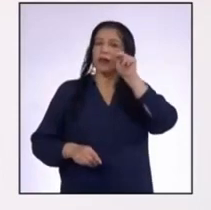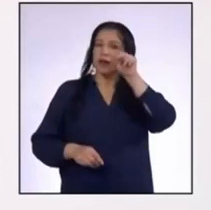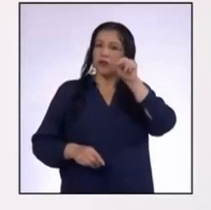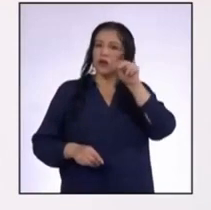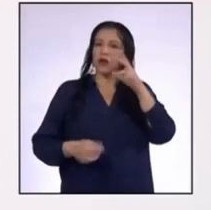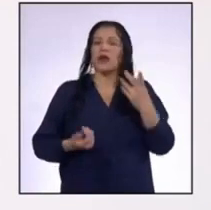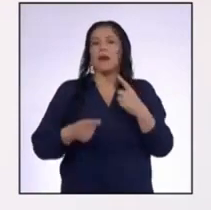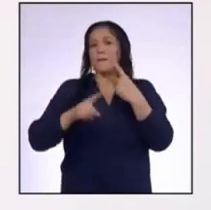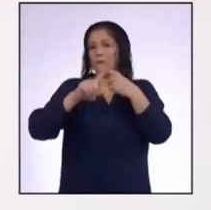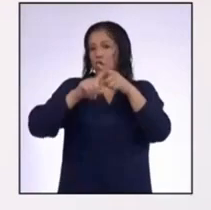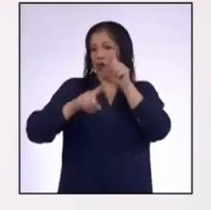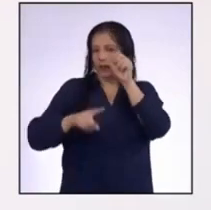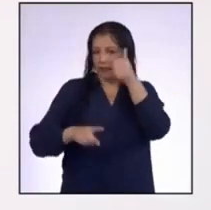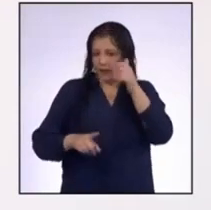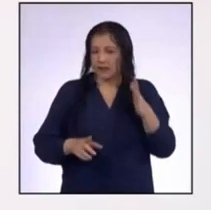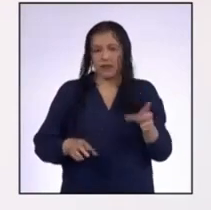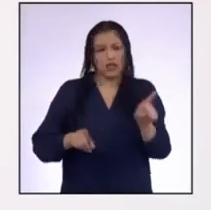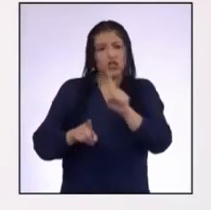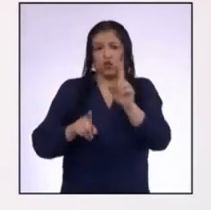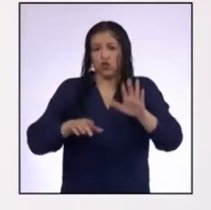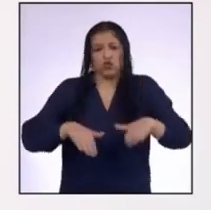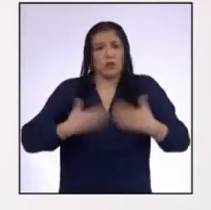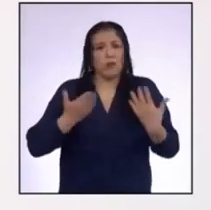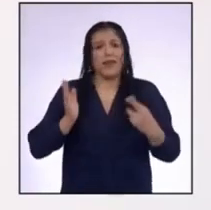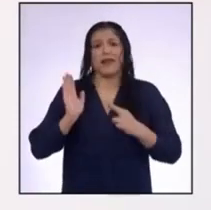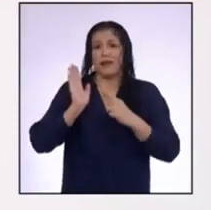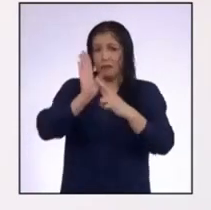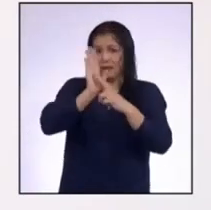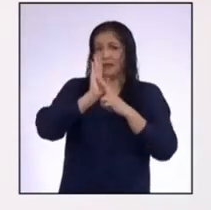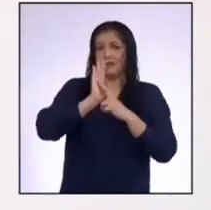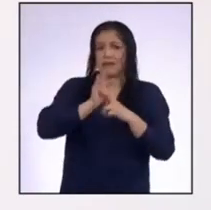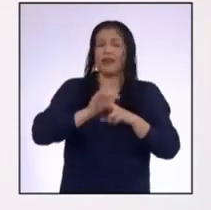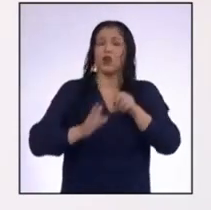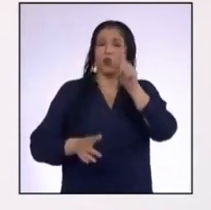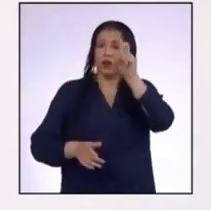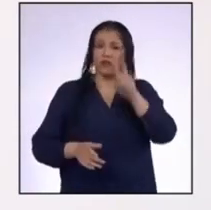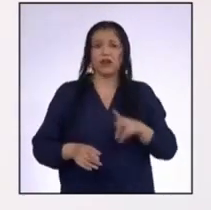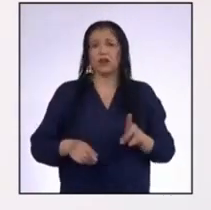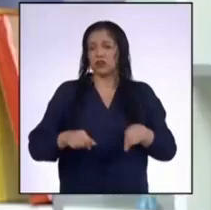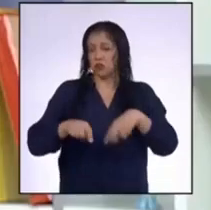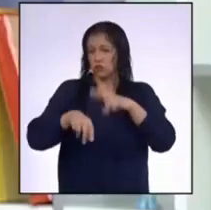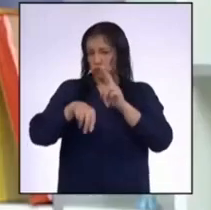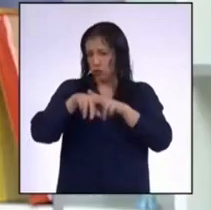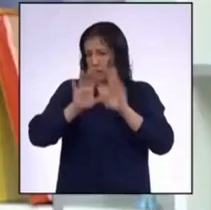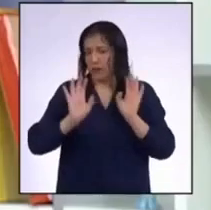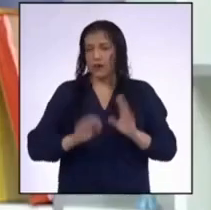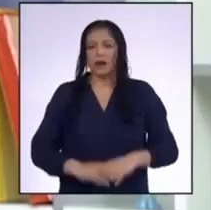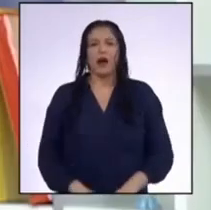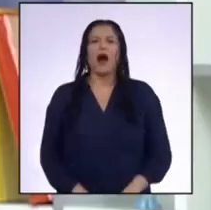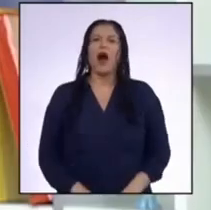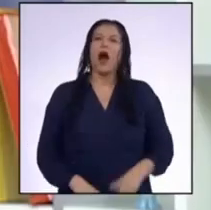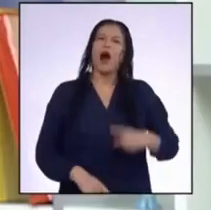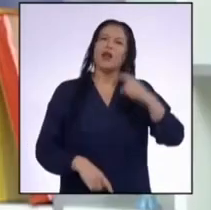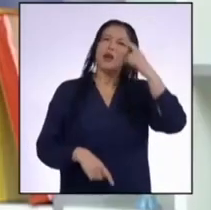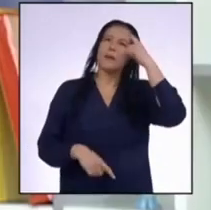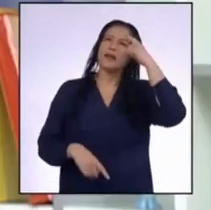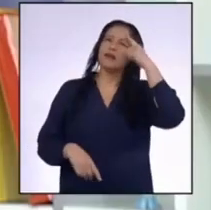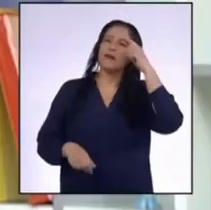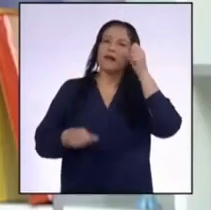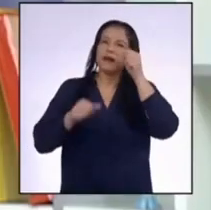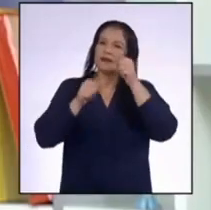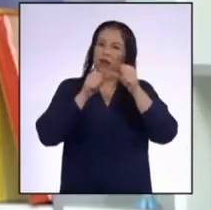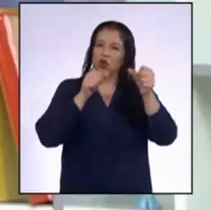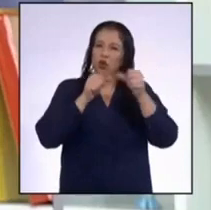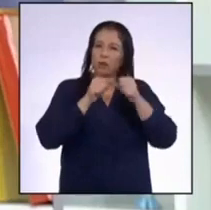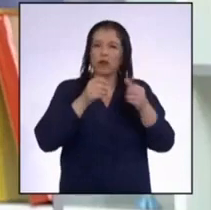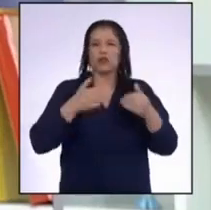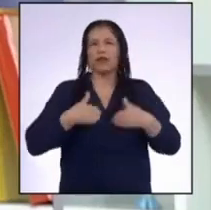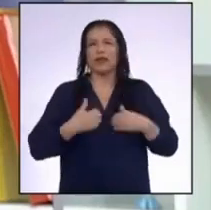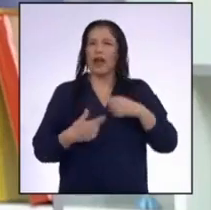10. Además, tampoco puede representarse con una fracción ordinaria. Yo juraba que si el número tenía una coma era un